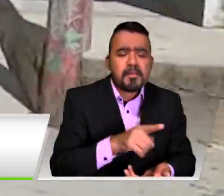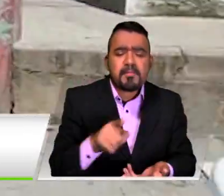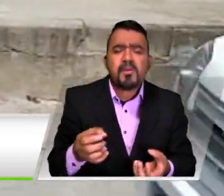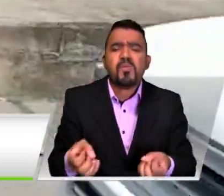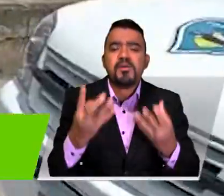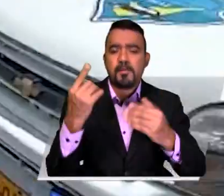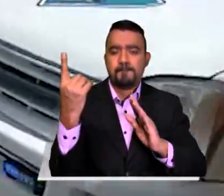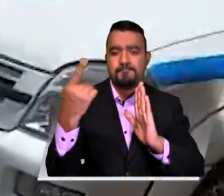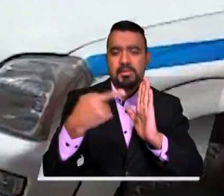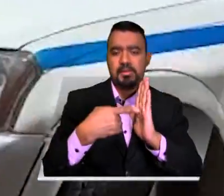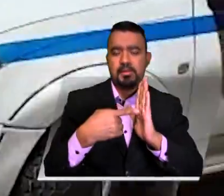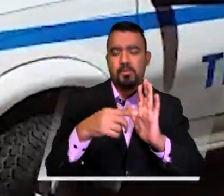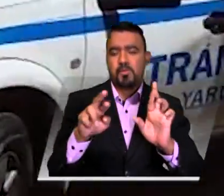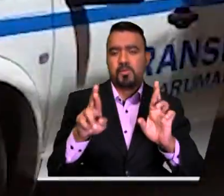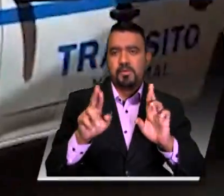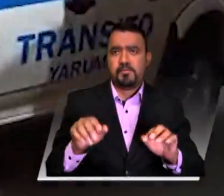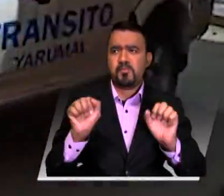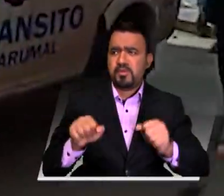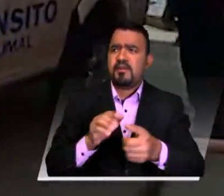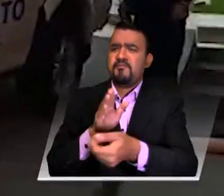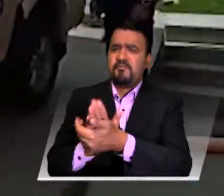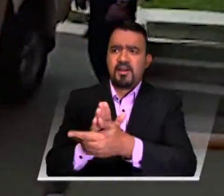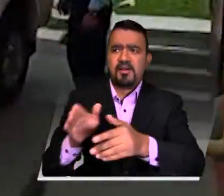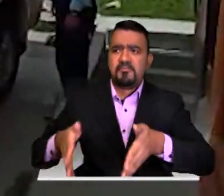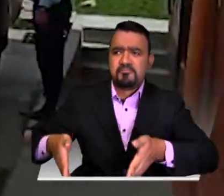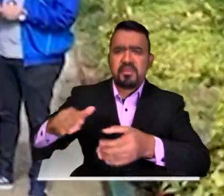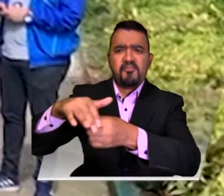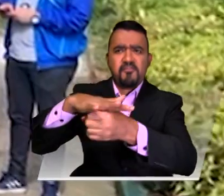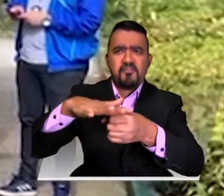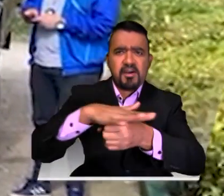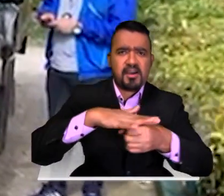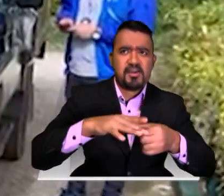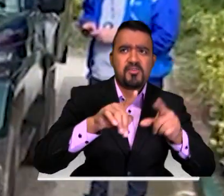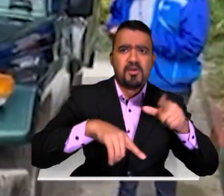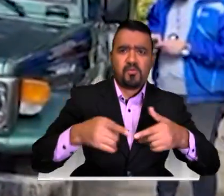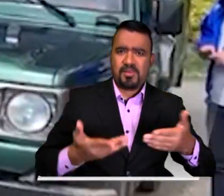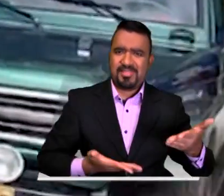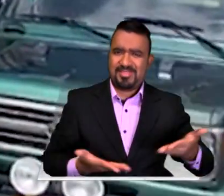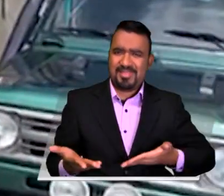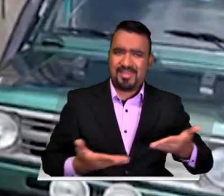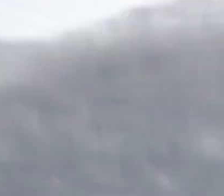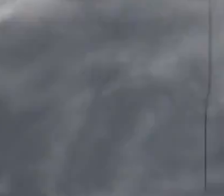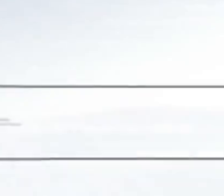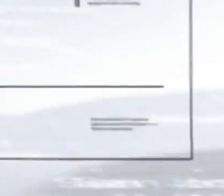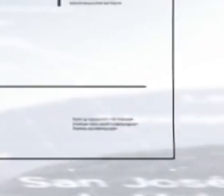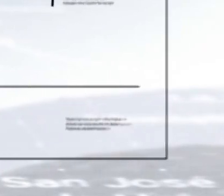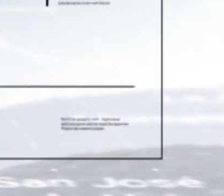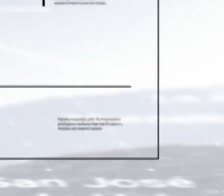realizando por los barrios y establecimientos de comercio de esta localidad del norte del departamento.